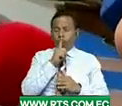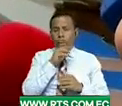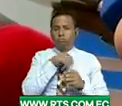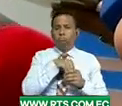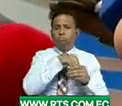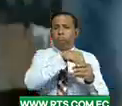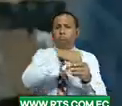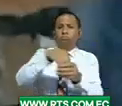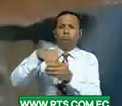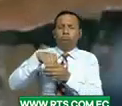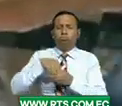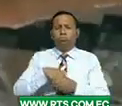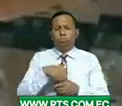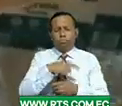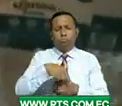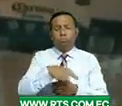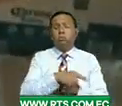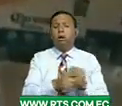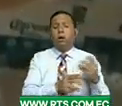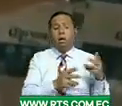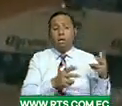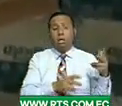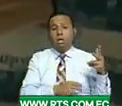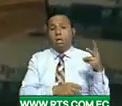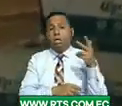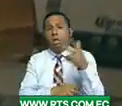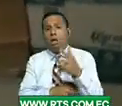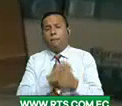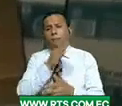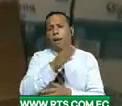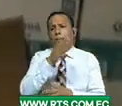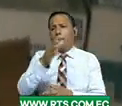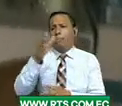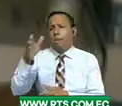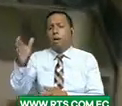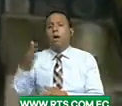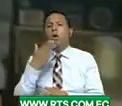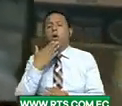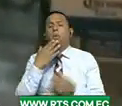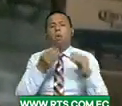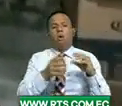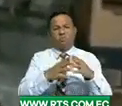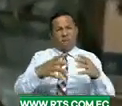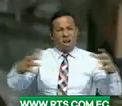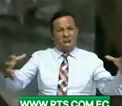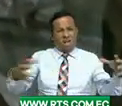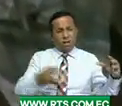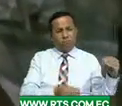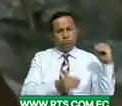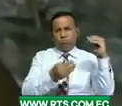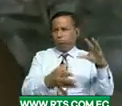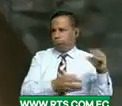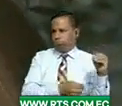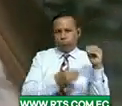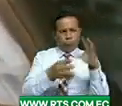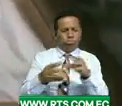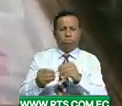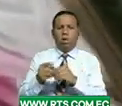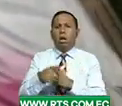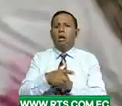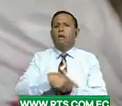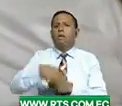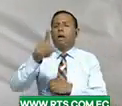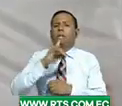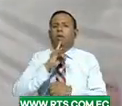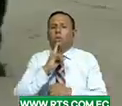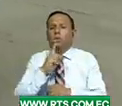bodegas y ser trasladadas a diferentes lugares donde se contaminaba a contenedores que tenían como destino Estados Unidos y lo que es